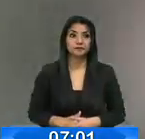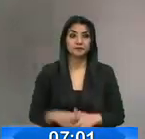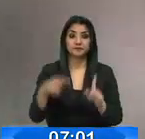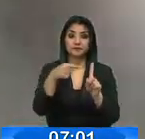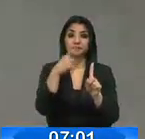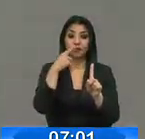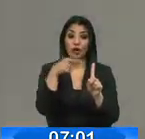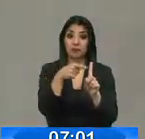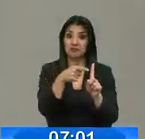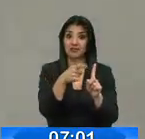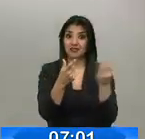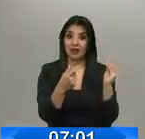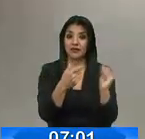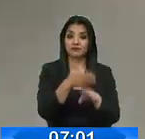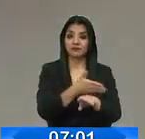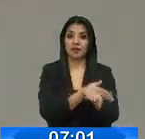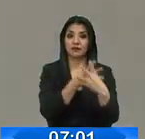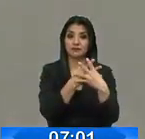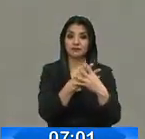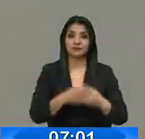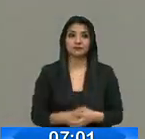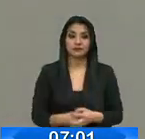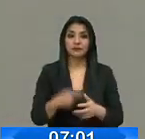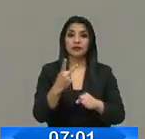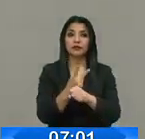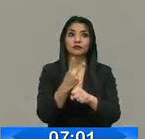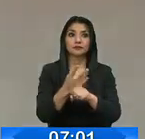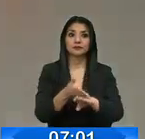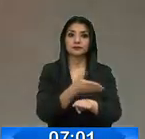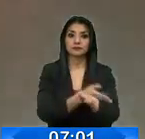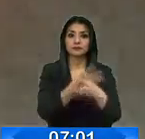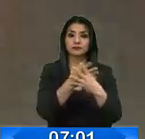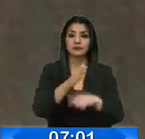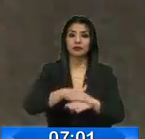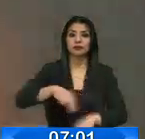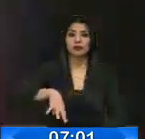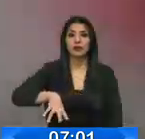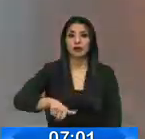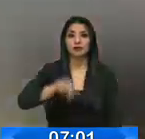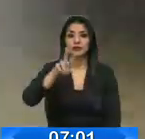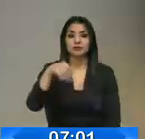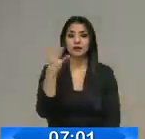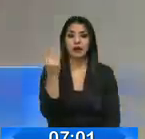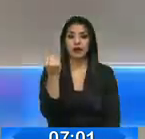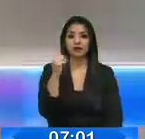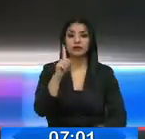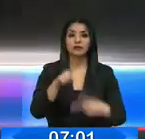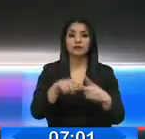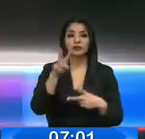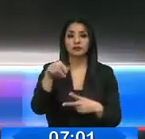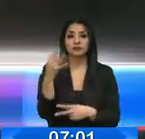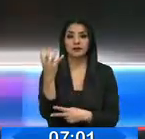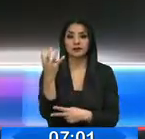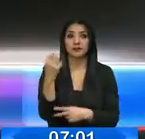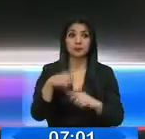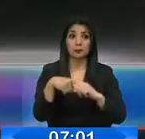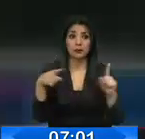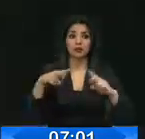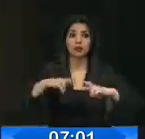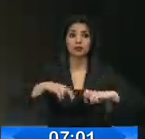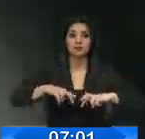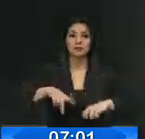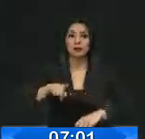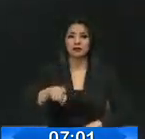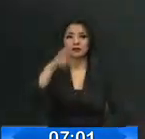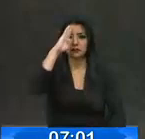registra antecedentes delictivos. Tiene 2 detenciones por robo en el 2014 y en el 2015. Y que se investigará al